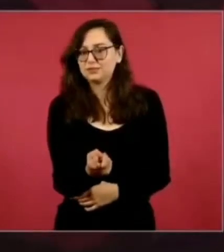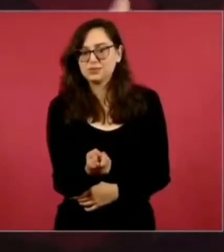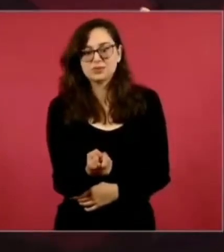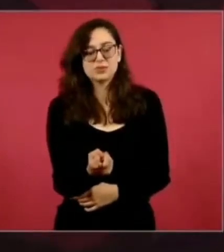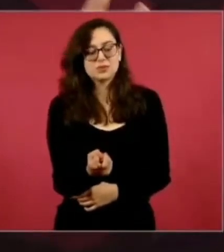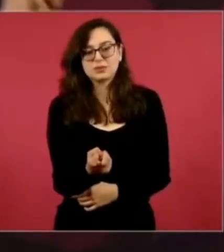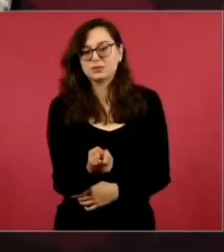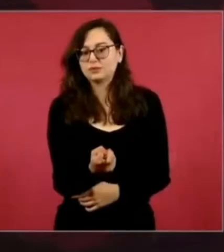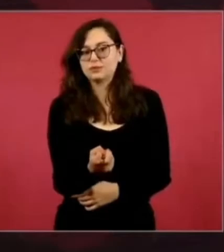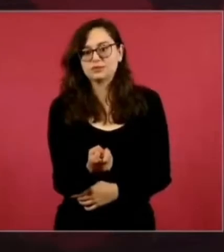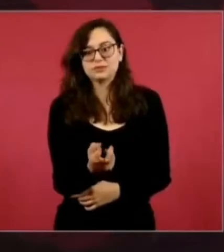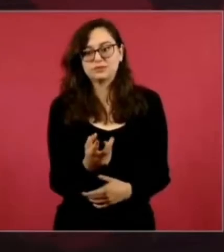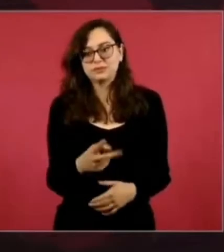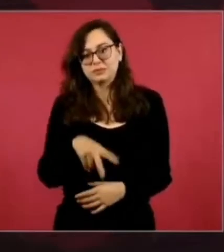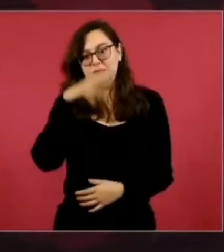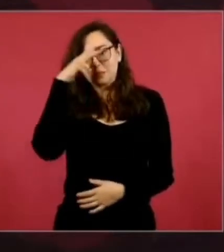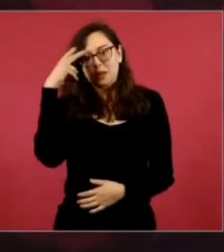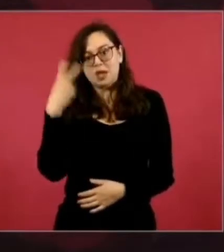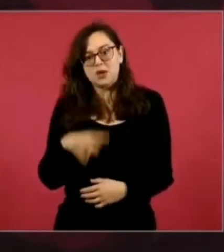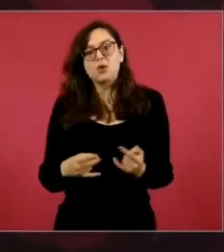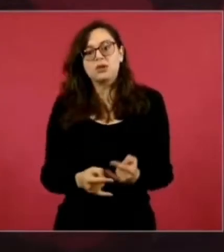Es la historia de México,